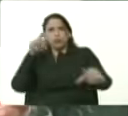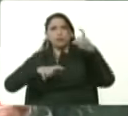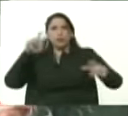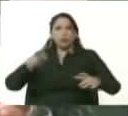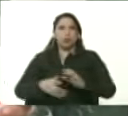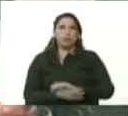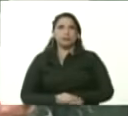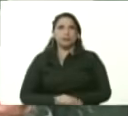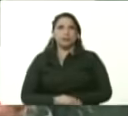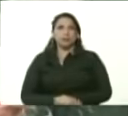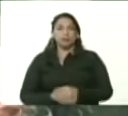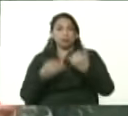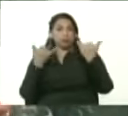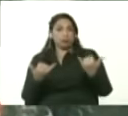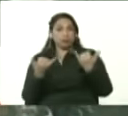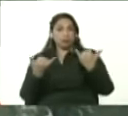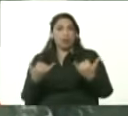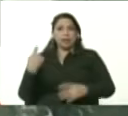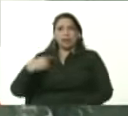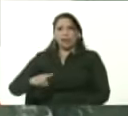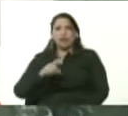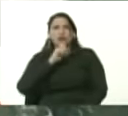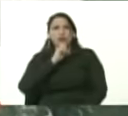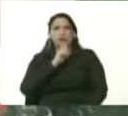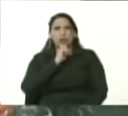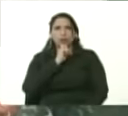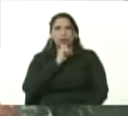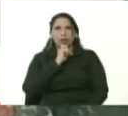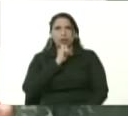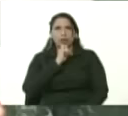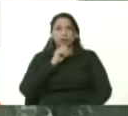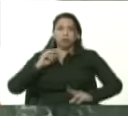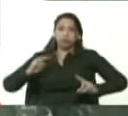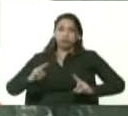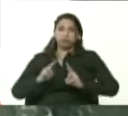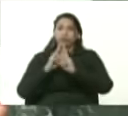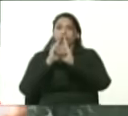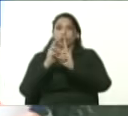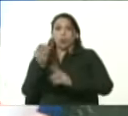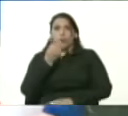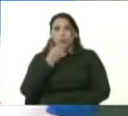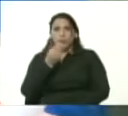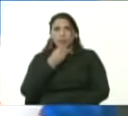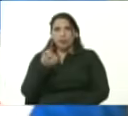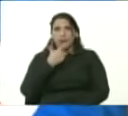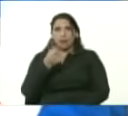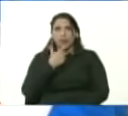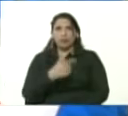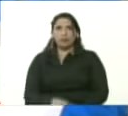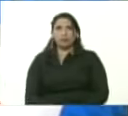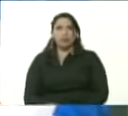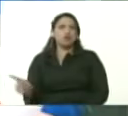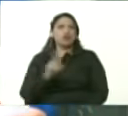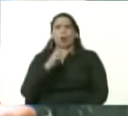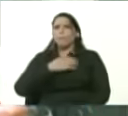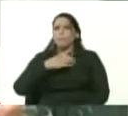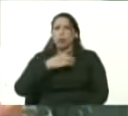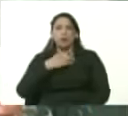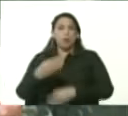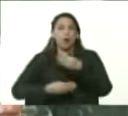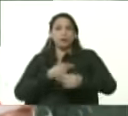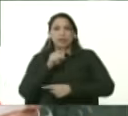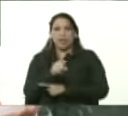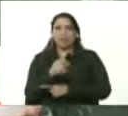personas que ya están teniendo dificultades en encontrar alimentos y medicinas. No podemos hacer esto